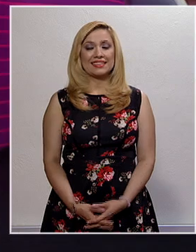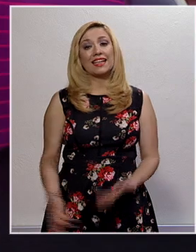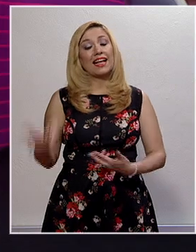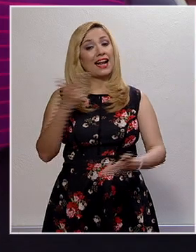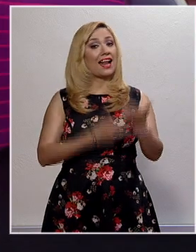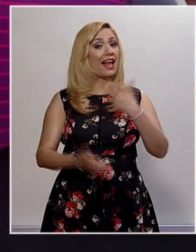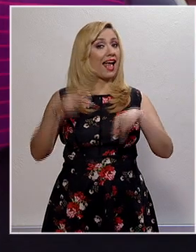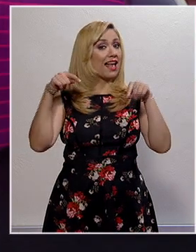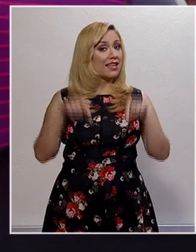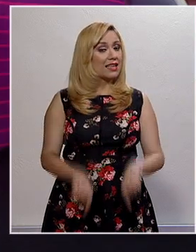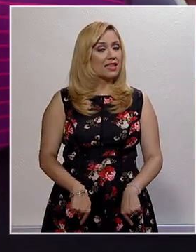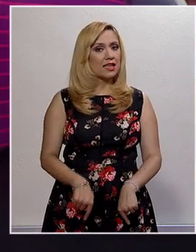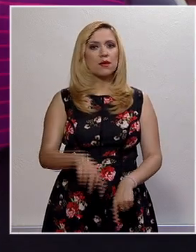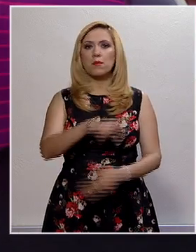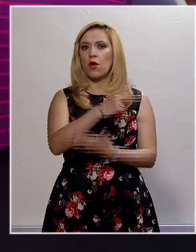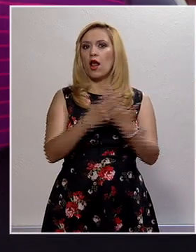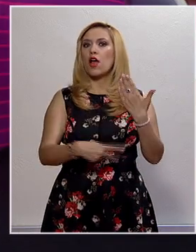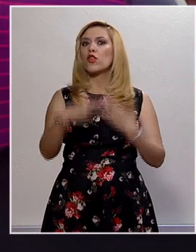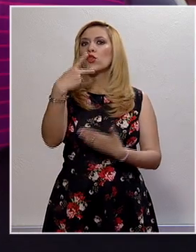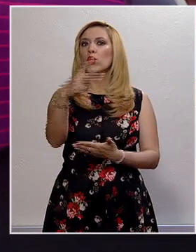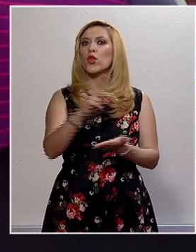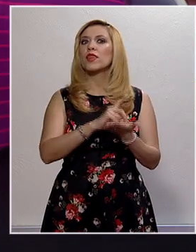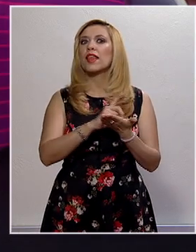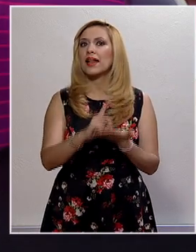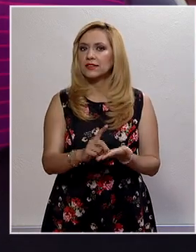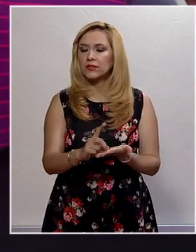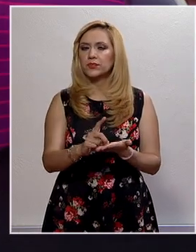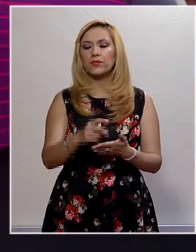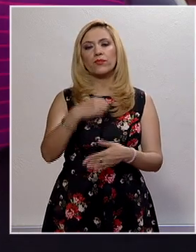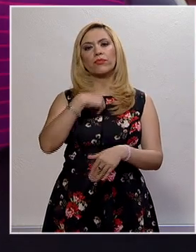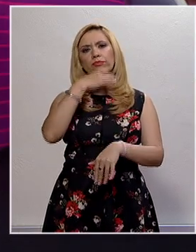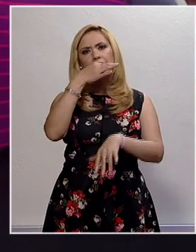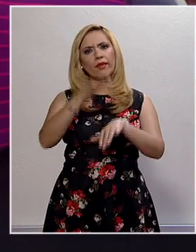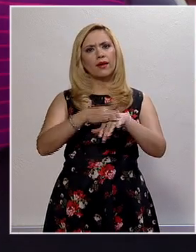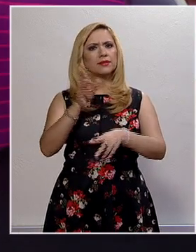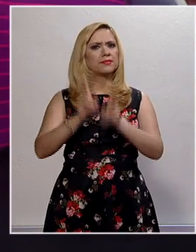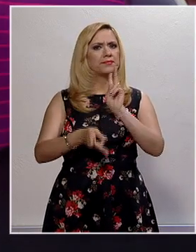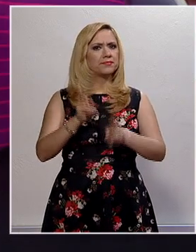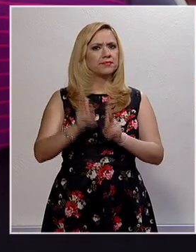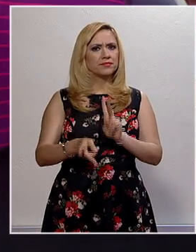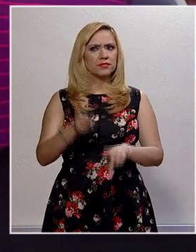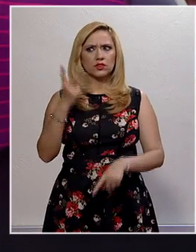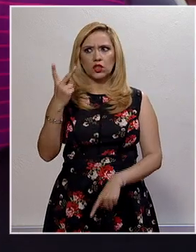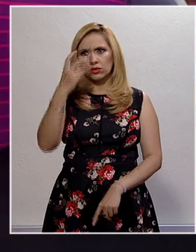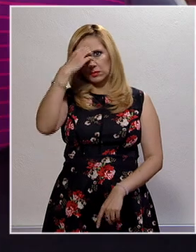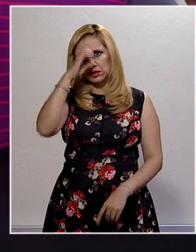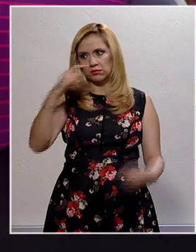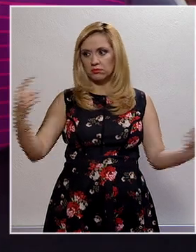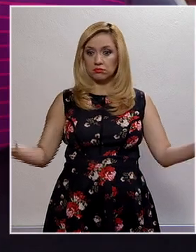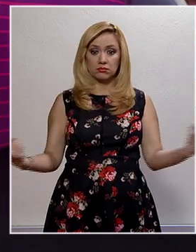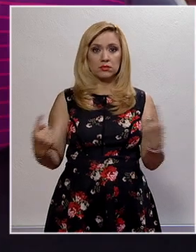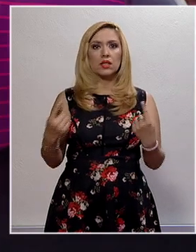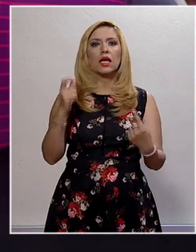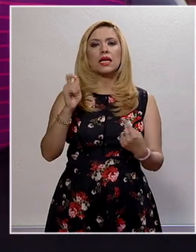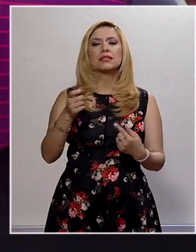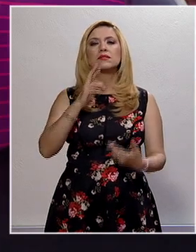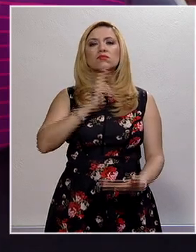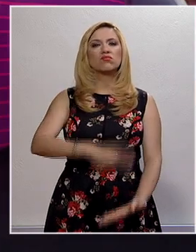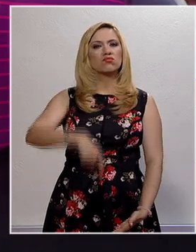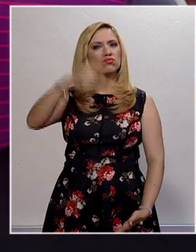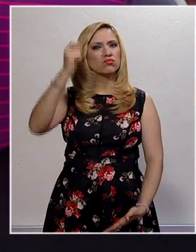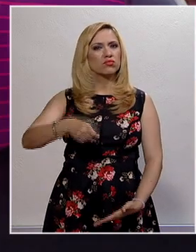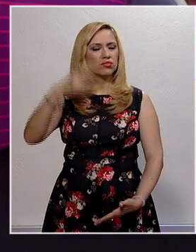Regresamos a su programa Tus Derechos. Les recuerdo que estamos platicando con 2 especialistas sobre la sentencia Campo Algodonero de la